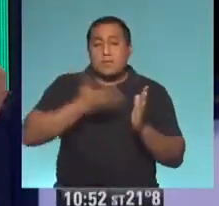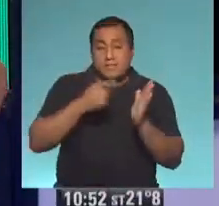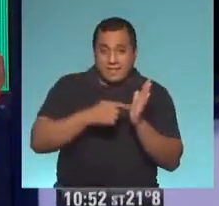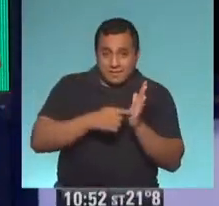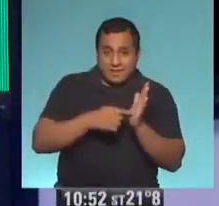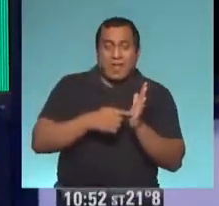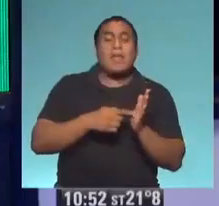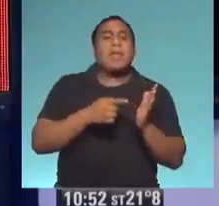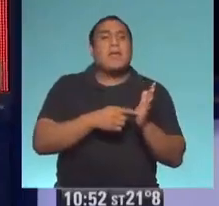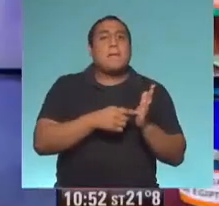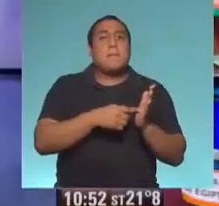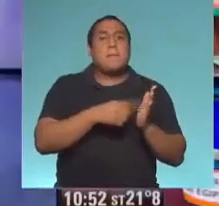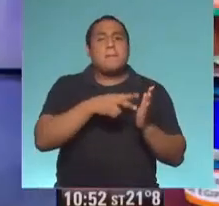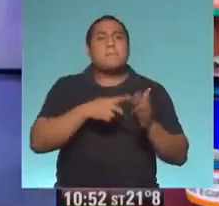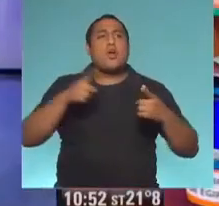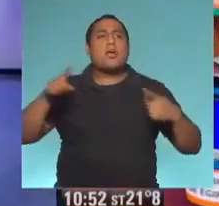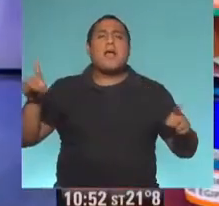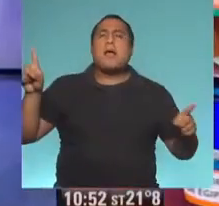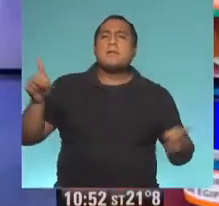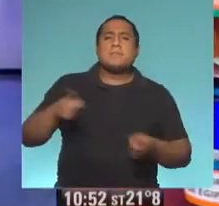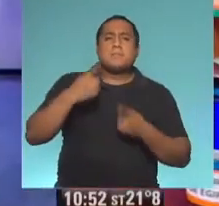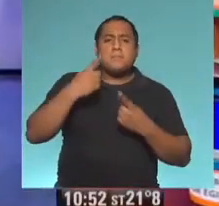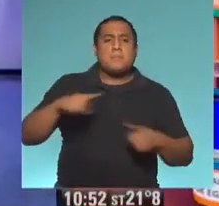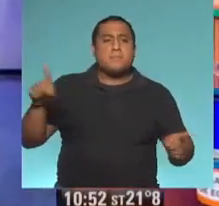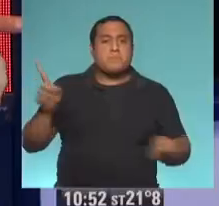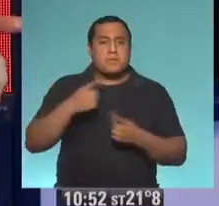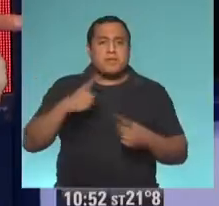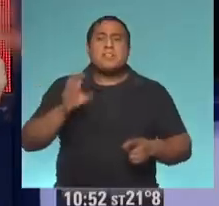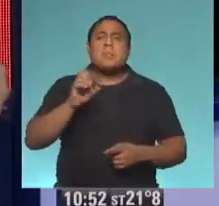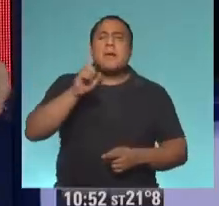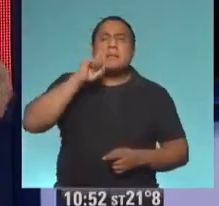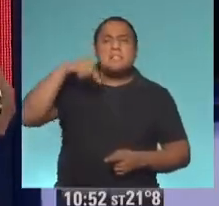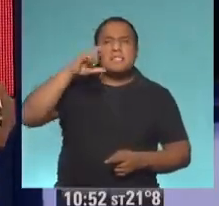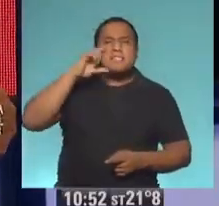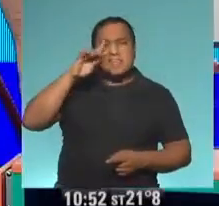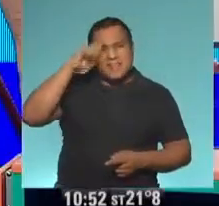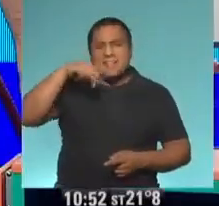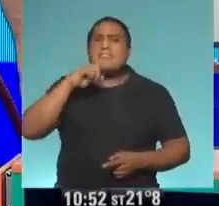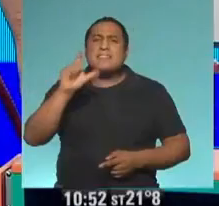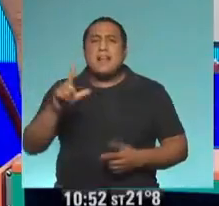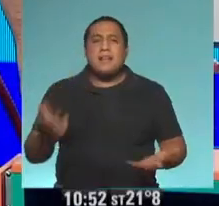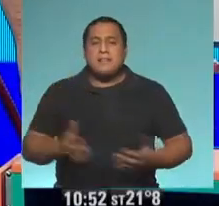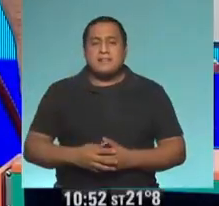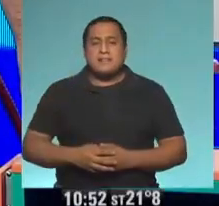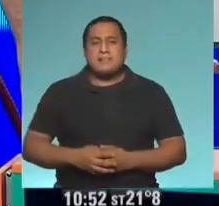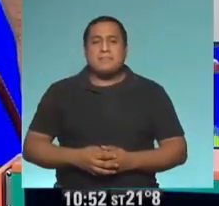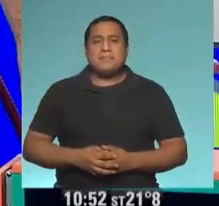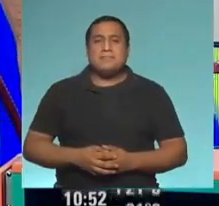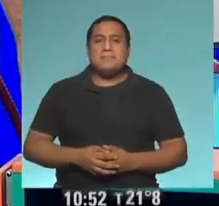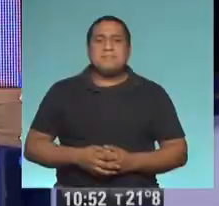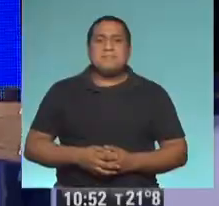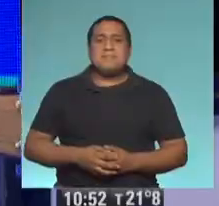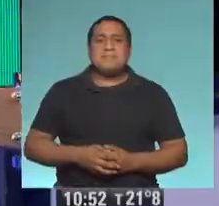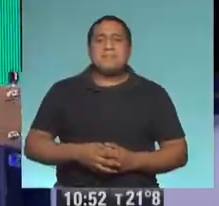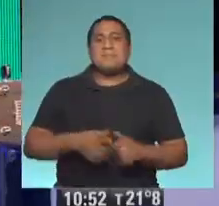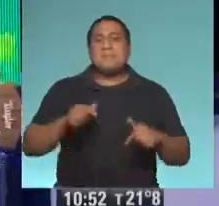con música pero música instrumental incidental se llama sonorizados poema exactamente entonces esta música que vamos a